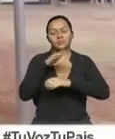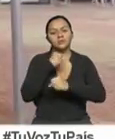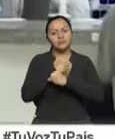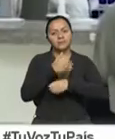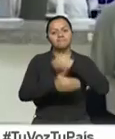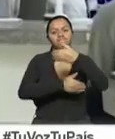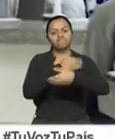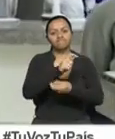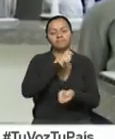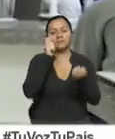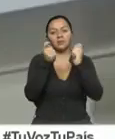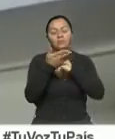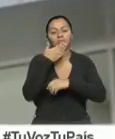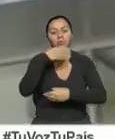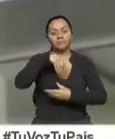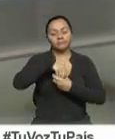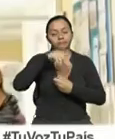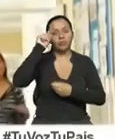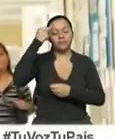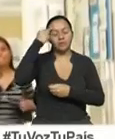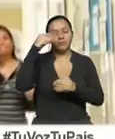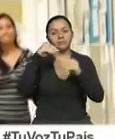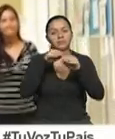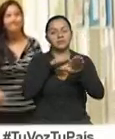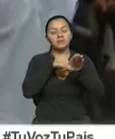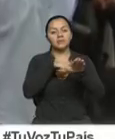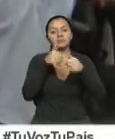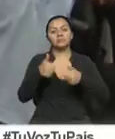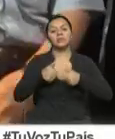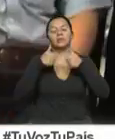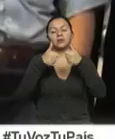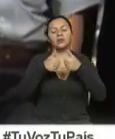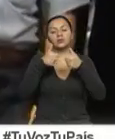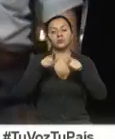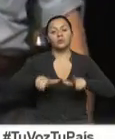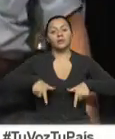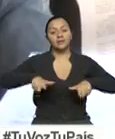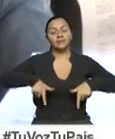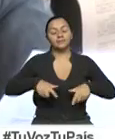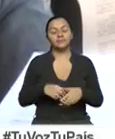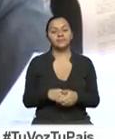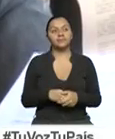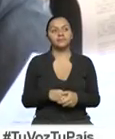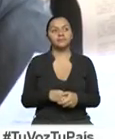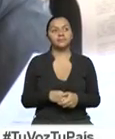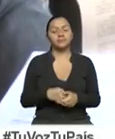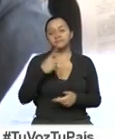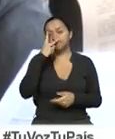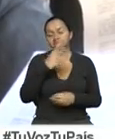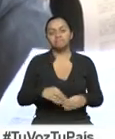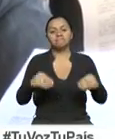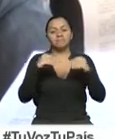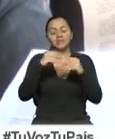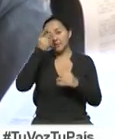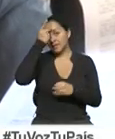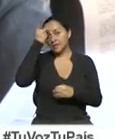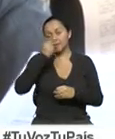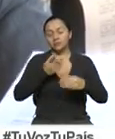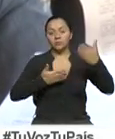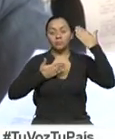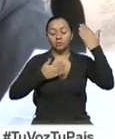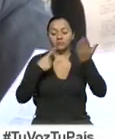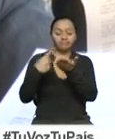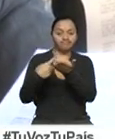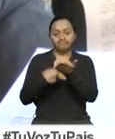los cambios que se han dado en este gobierno y respaldar la candidatura de Lenín Moreno. expresamos nuestra voluntad política